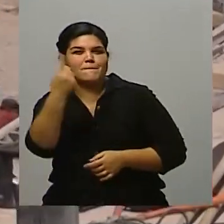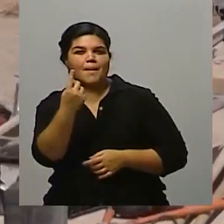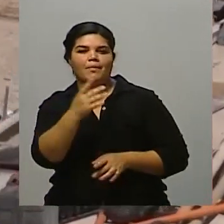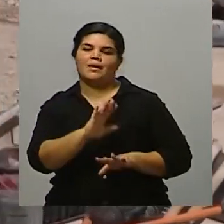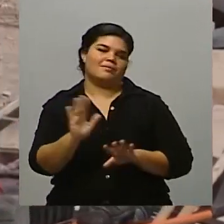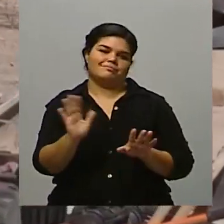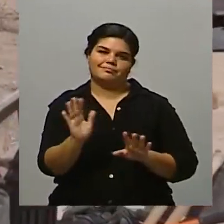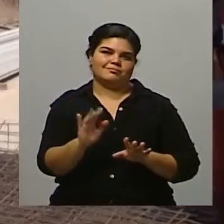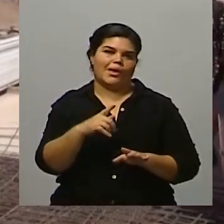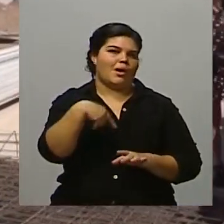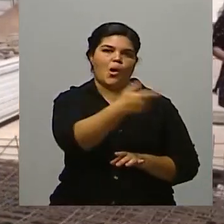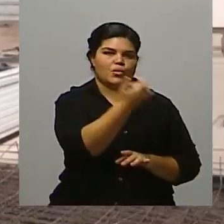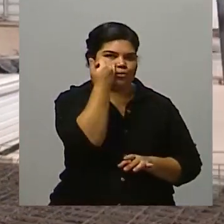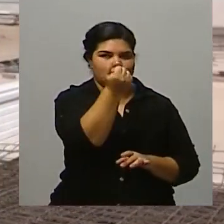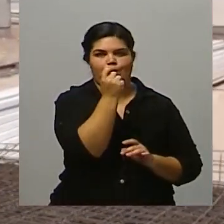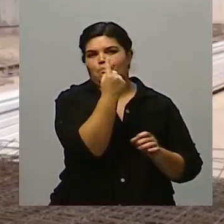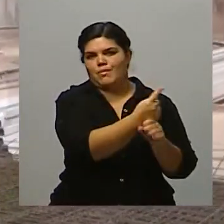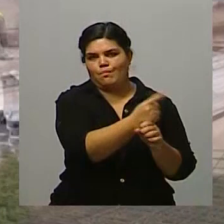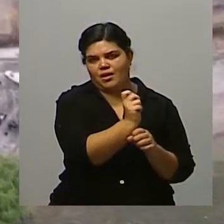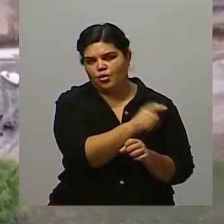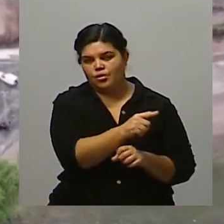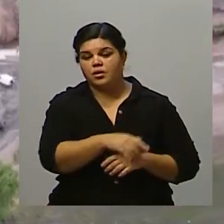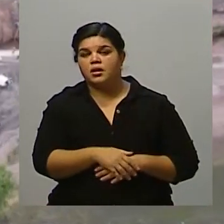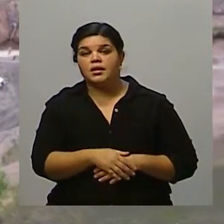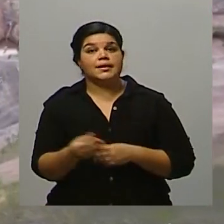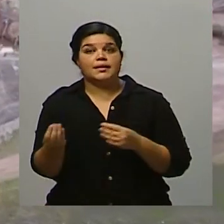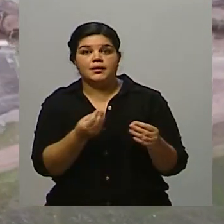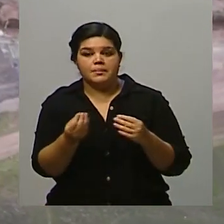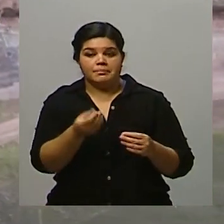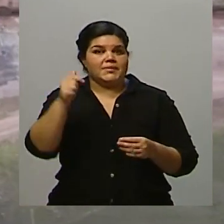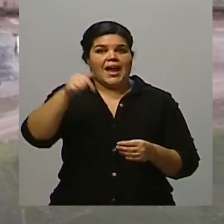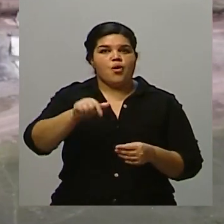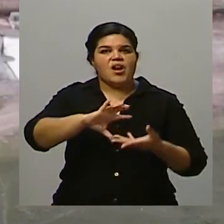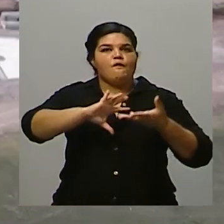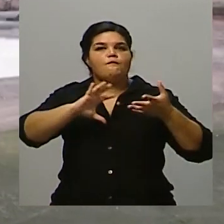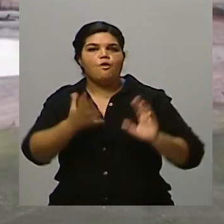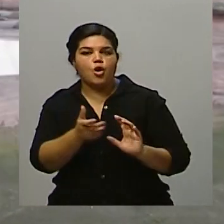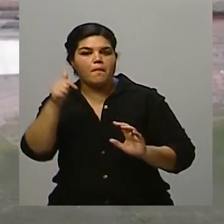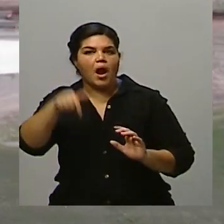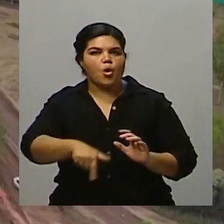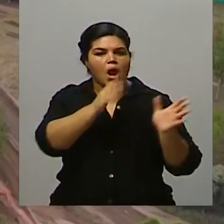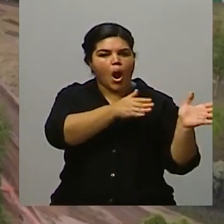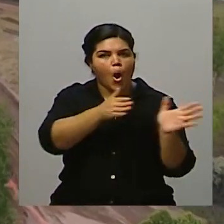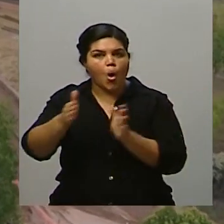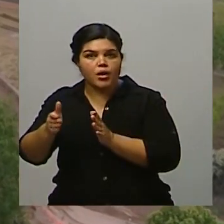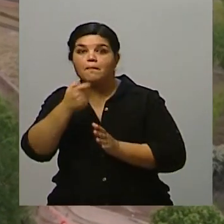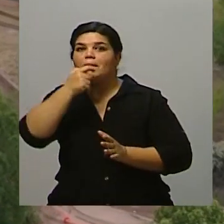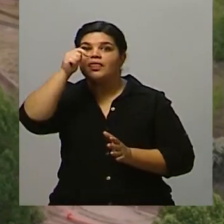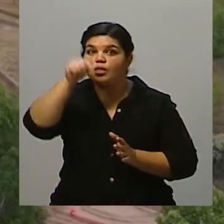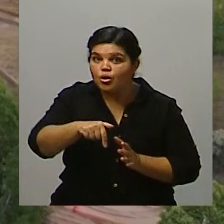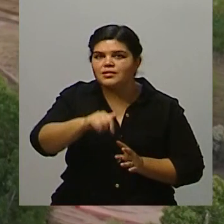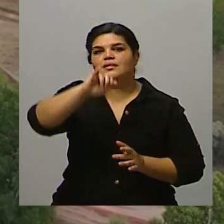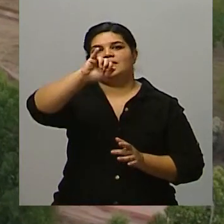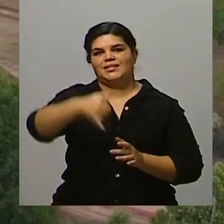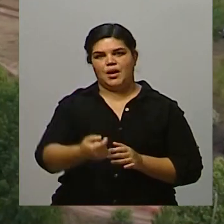Lo que sí es que vamos a implementar por primera vez, de la manera en que lo estamos realizando ahora, el sistema de inversión pública en la provincia de Mendoza. ¿Y cómo se va a aplicar?